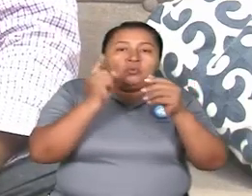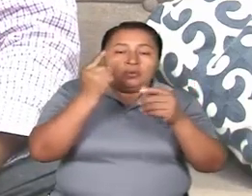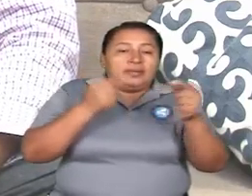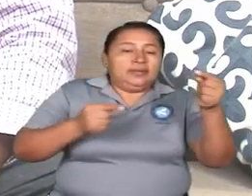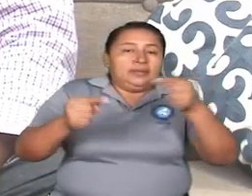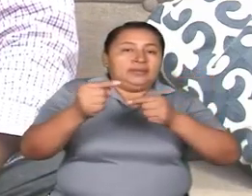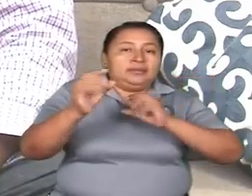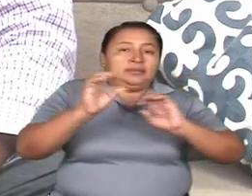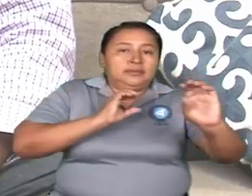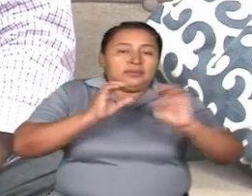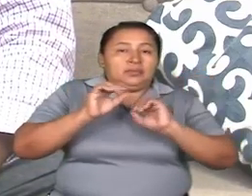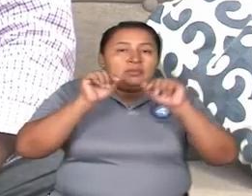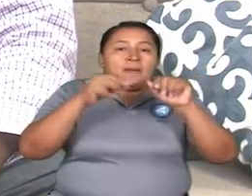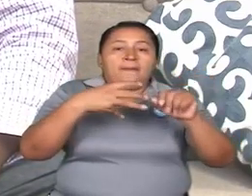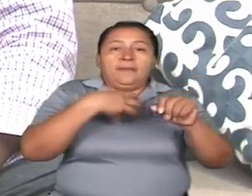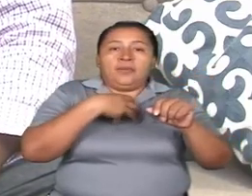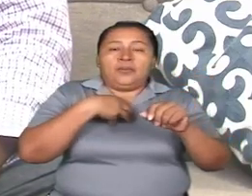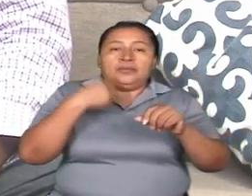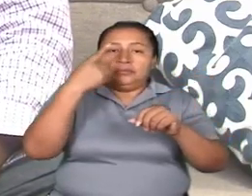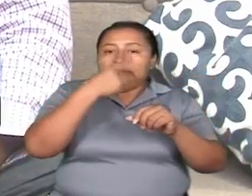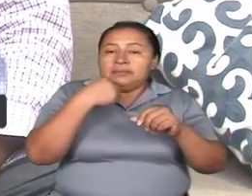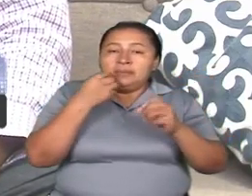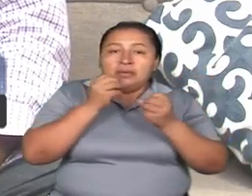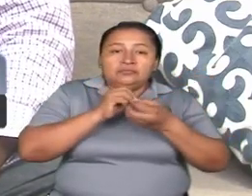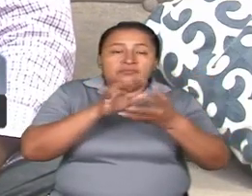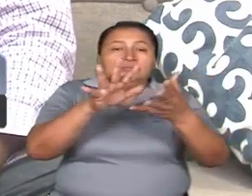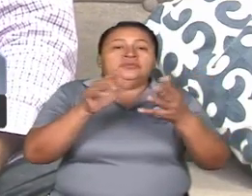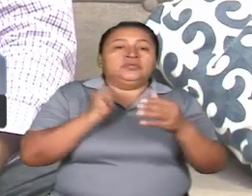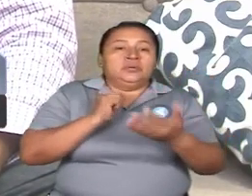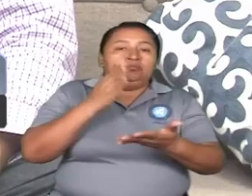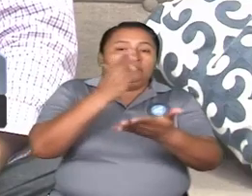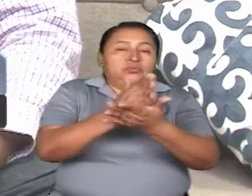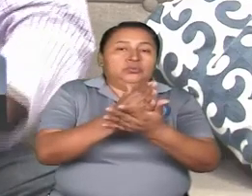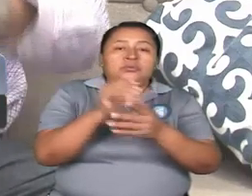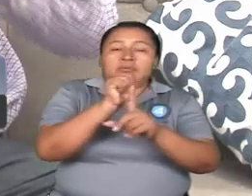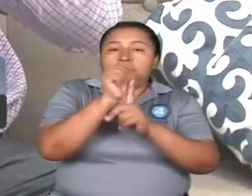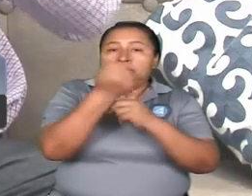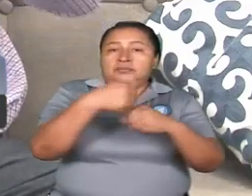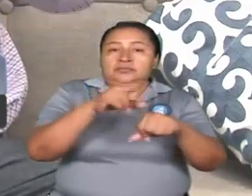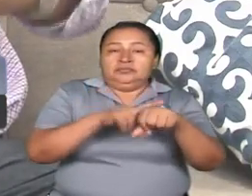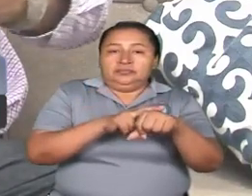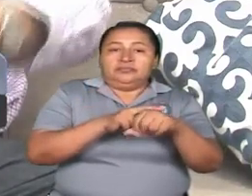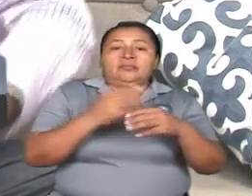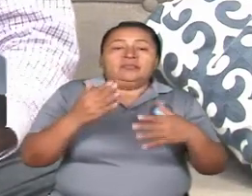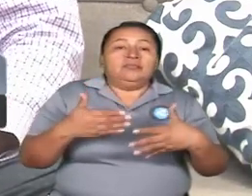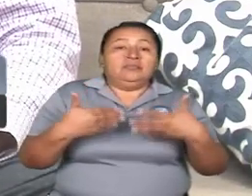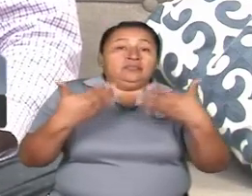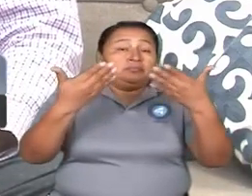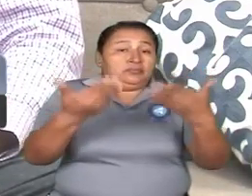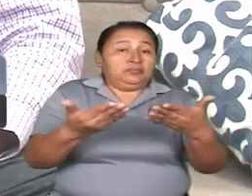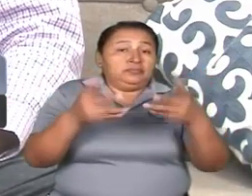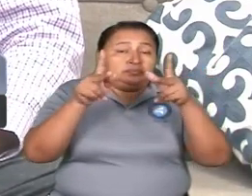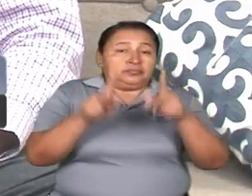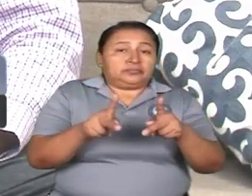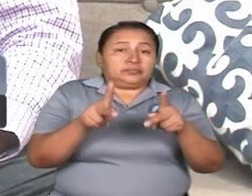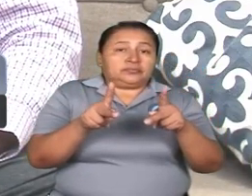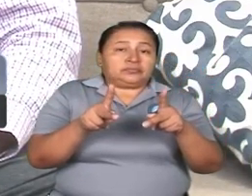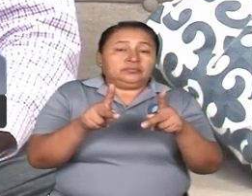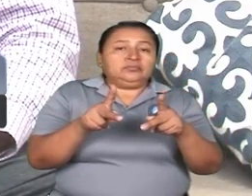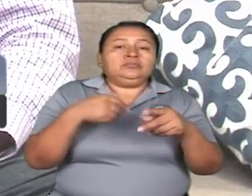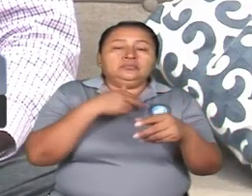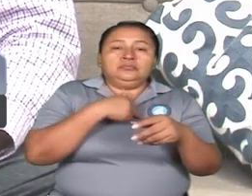de comunicación, de imagen, de marca, de posicionamiento de la Asamblea Nacional para que